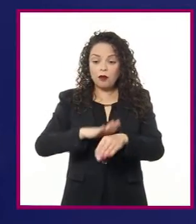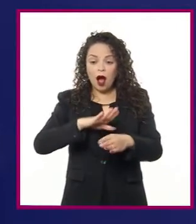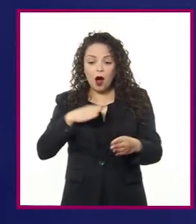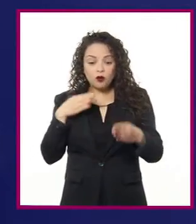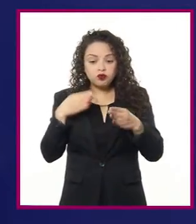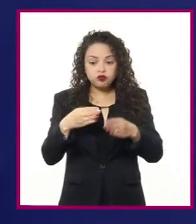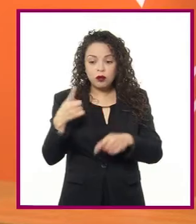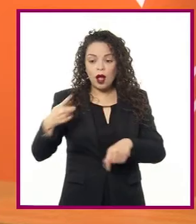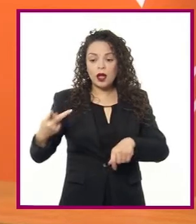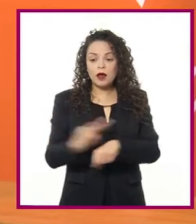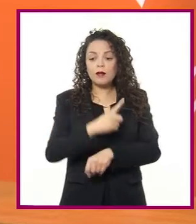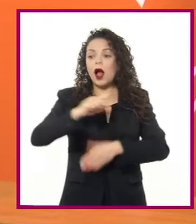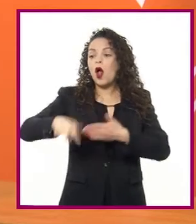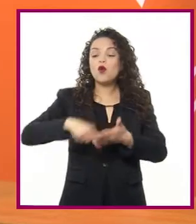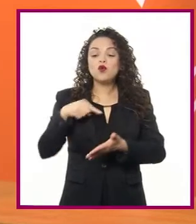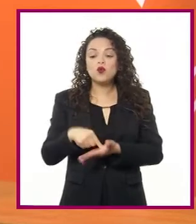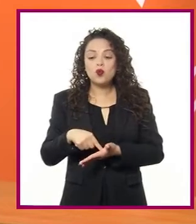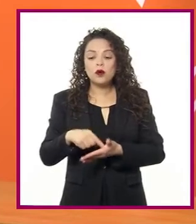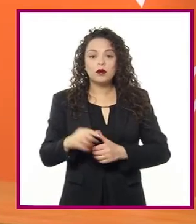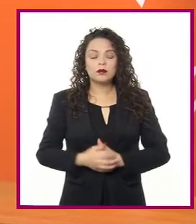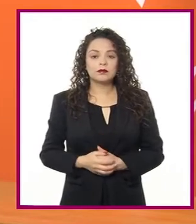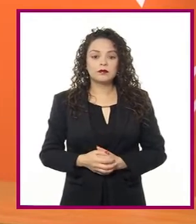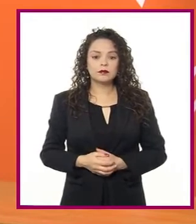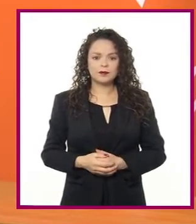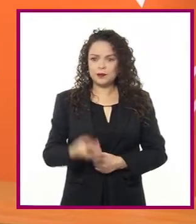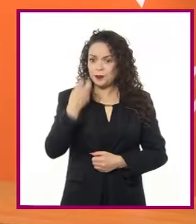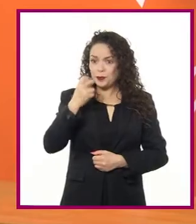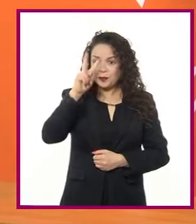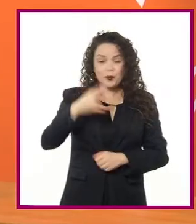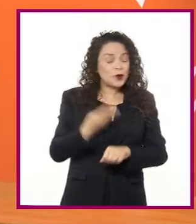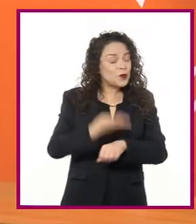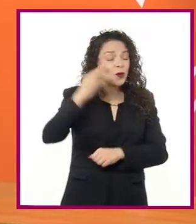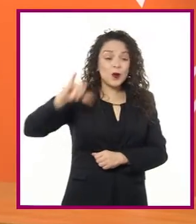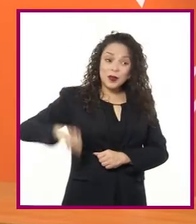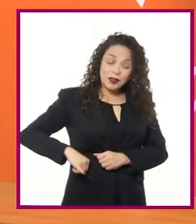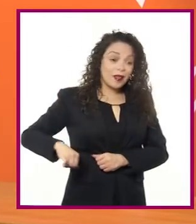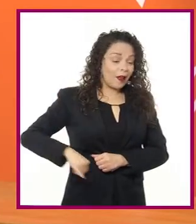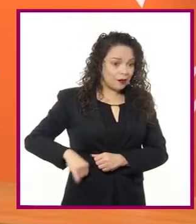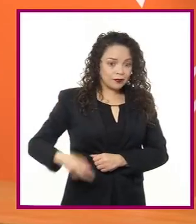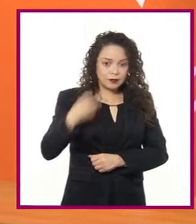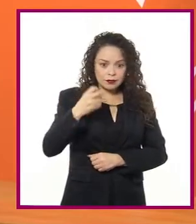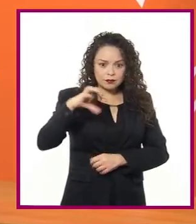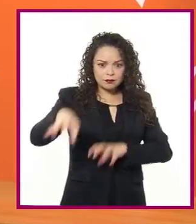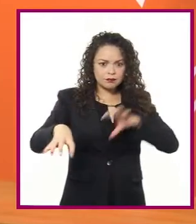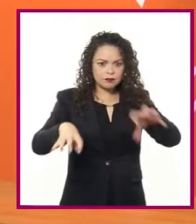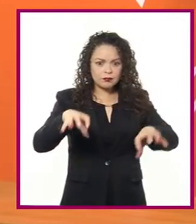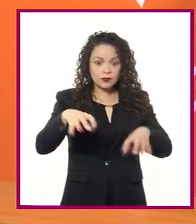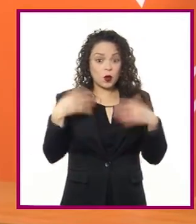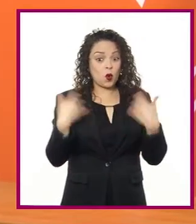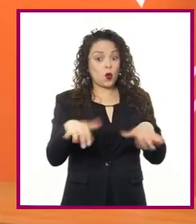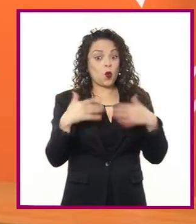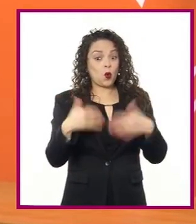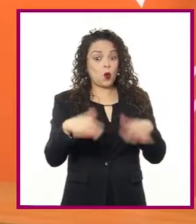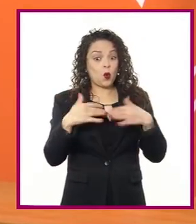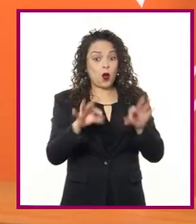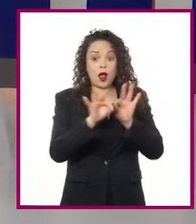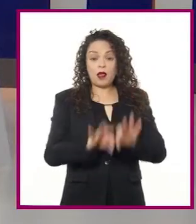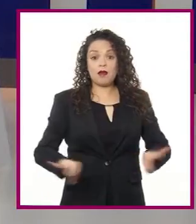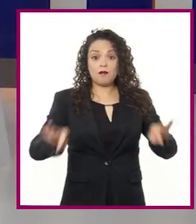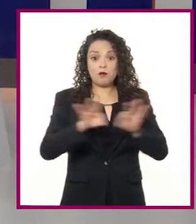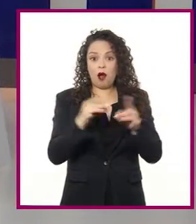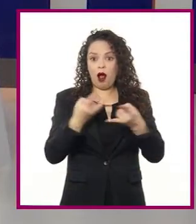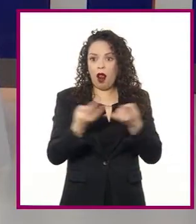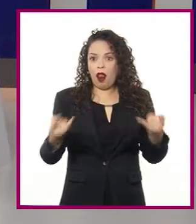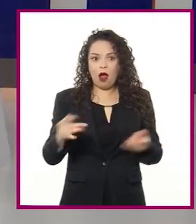en una escena. Todo esto es muy interesante. El escenario constituye una parte esencial de la atmósfera de la historia